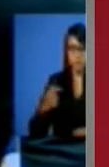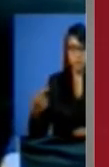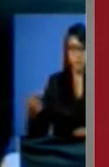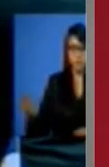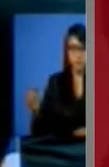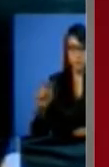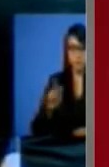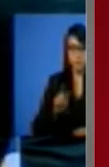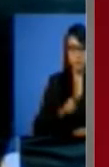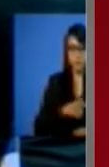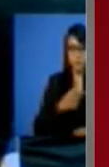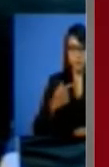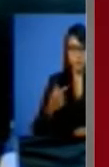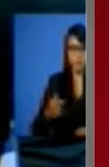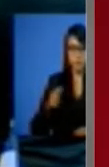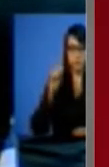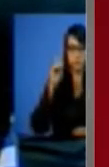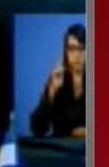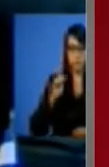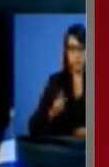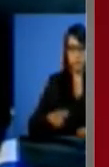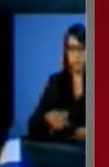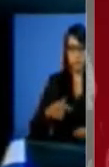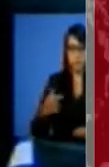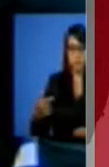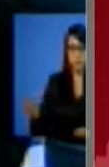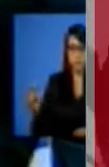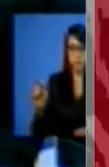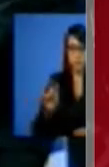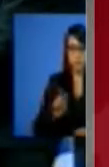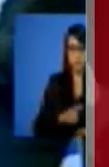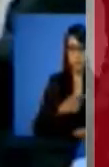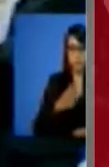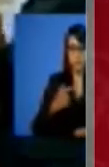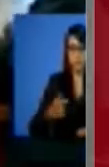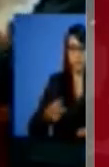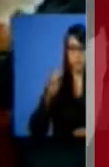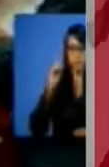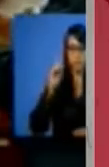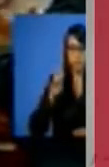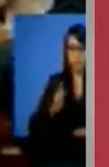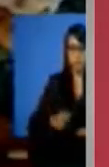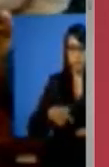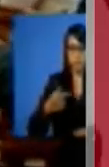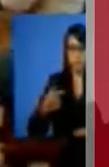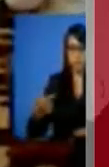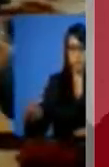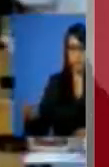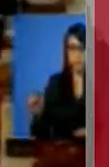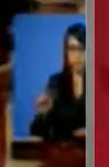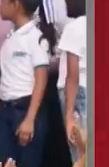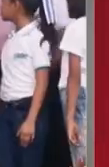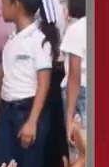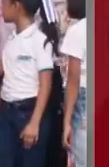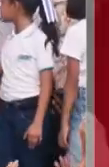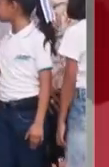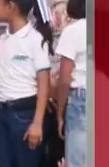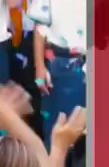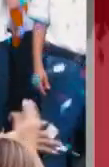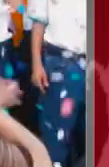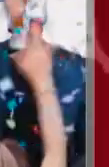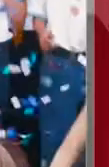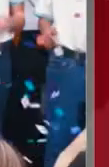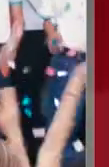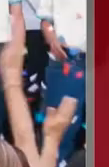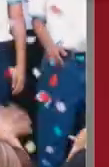últimas dos décadas y que este gobierno ha continuado realizando no está caducado es fundamental la necesidad